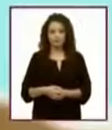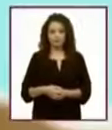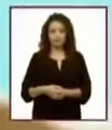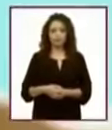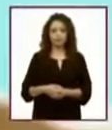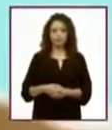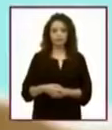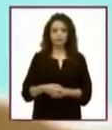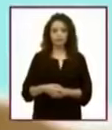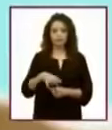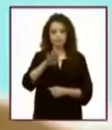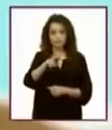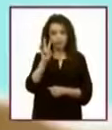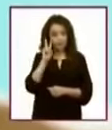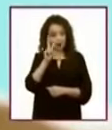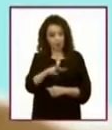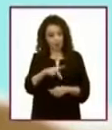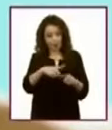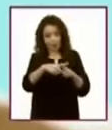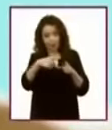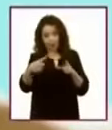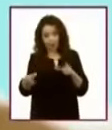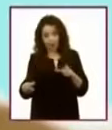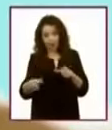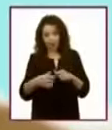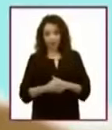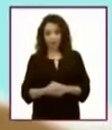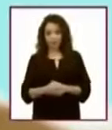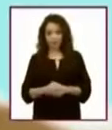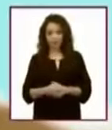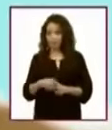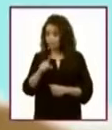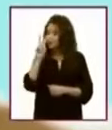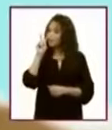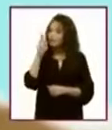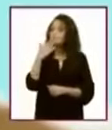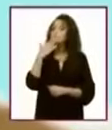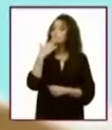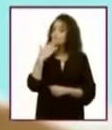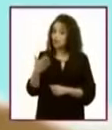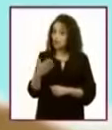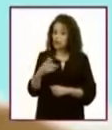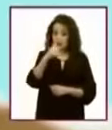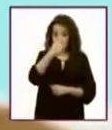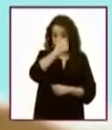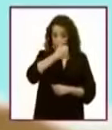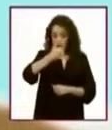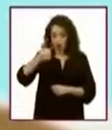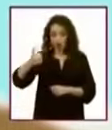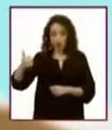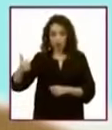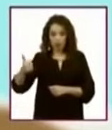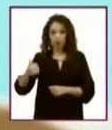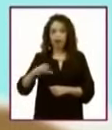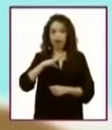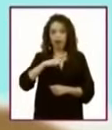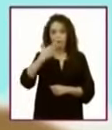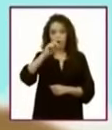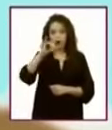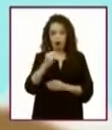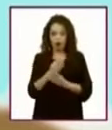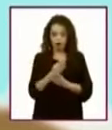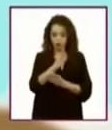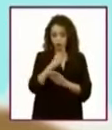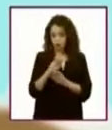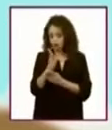Mateo, mira esta hoja. A ver, Fíjate bien, cada hoja se subdivide en pequeñas hojitas similares a la